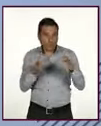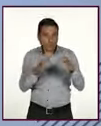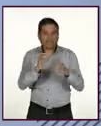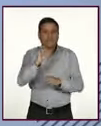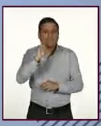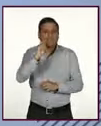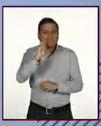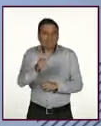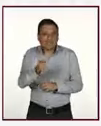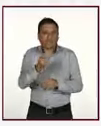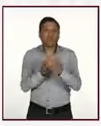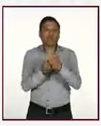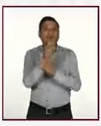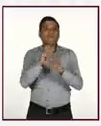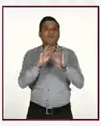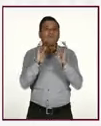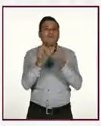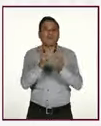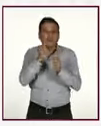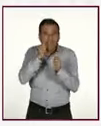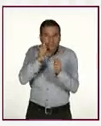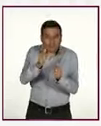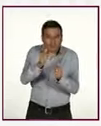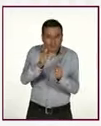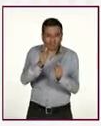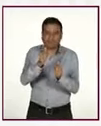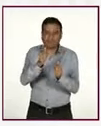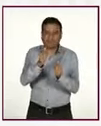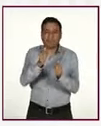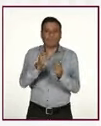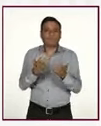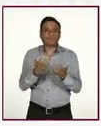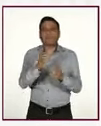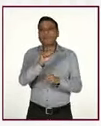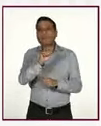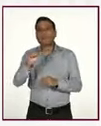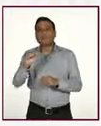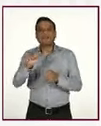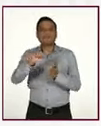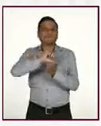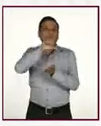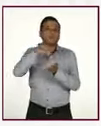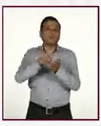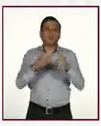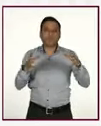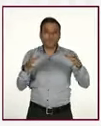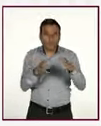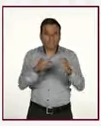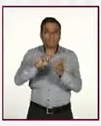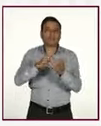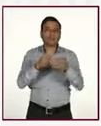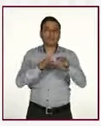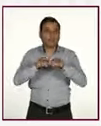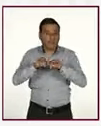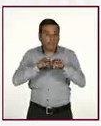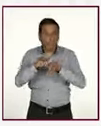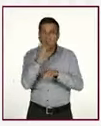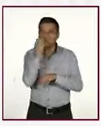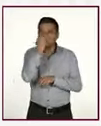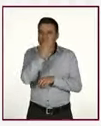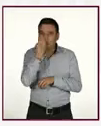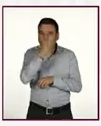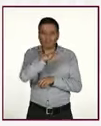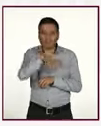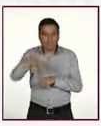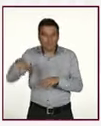donde se indica o se incluye a todos los centros comunitarios, los laborales, las escuelas, que son muy